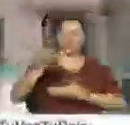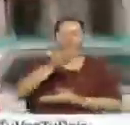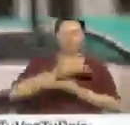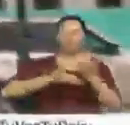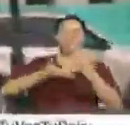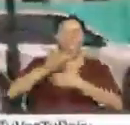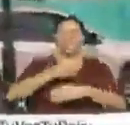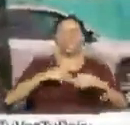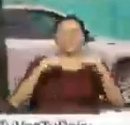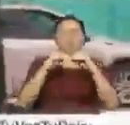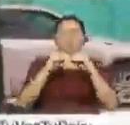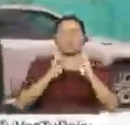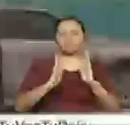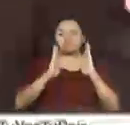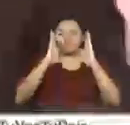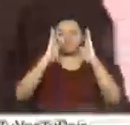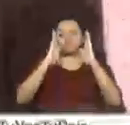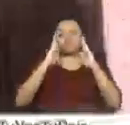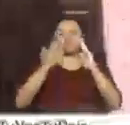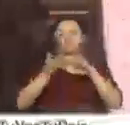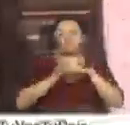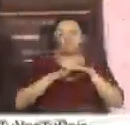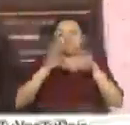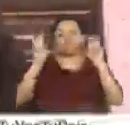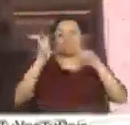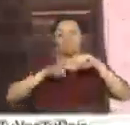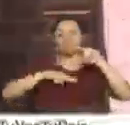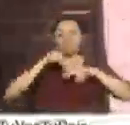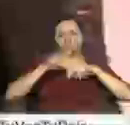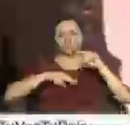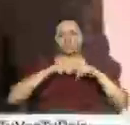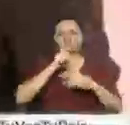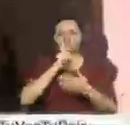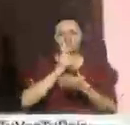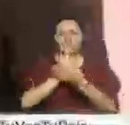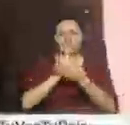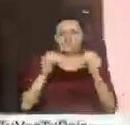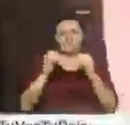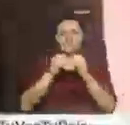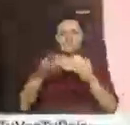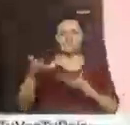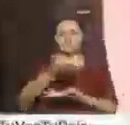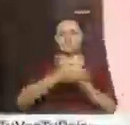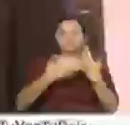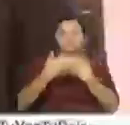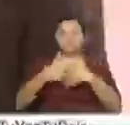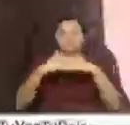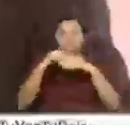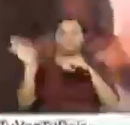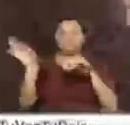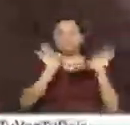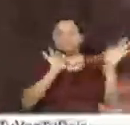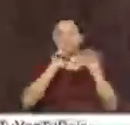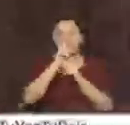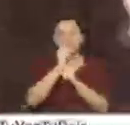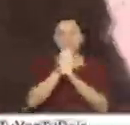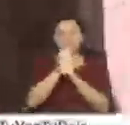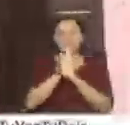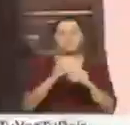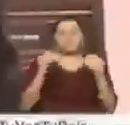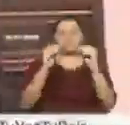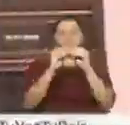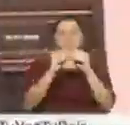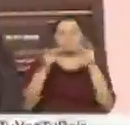aún más este sector. Eso va a generar muchísimo empleo. Va a generar, y aparte va a